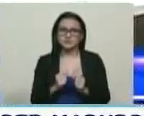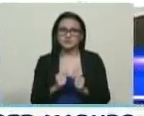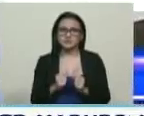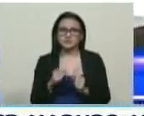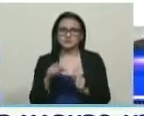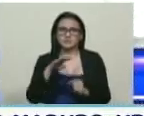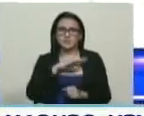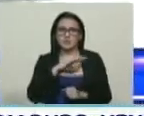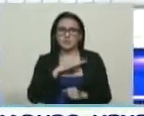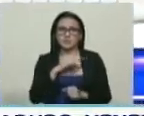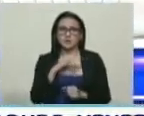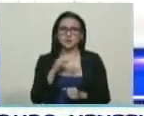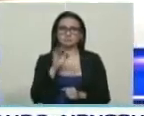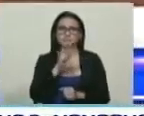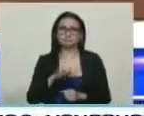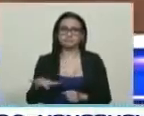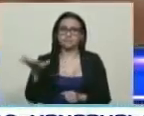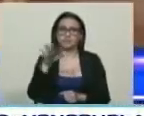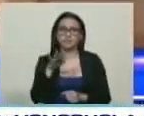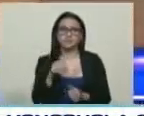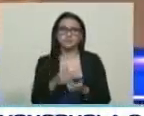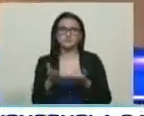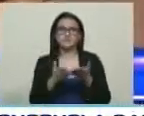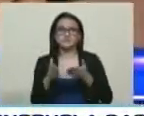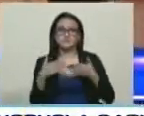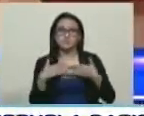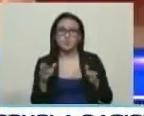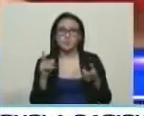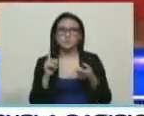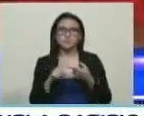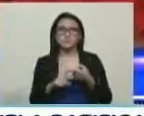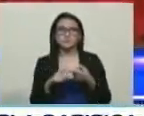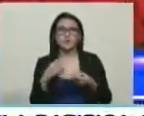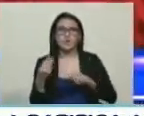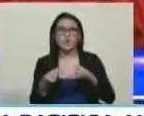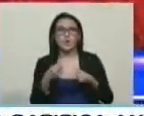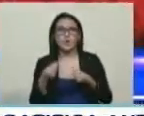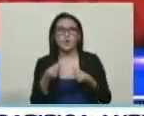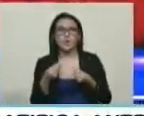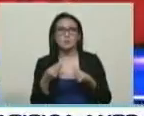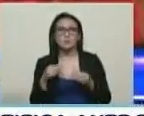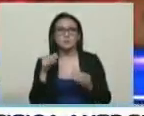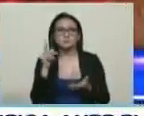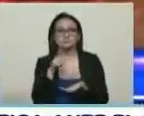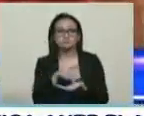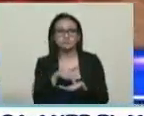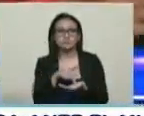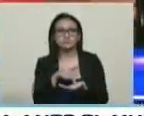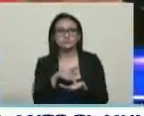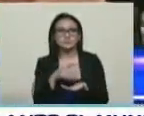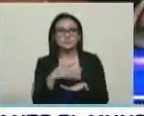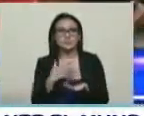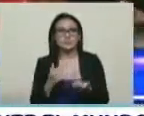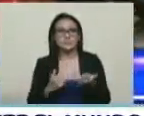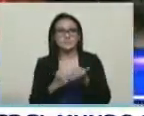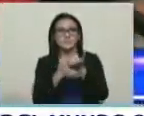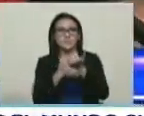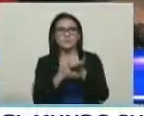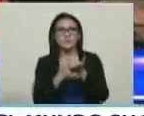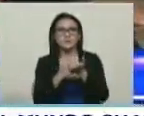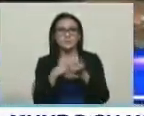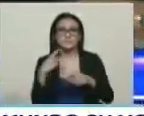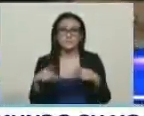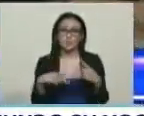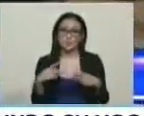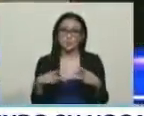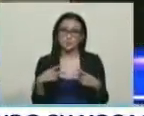elementos propios del territorio, de los servicios públicos, de cómo desde ese espacio podemos también impulsar el elemento